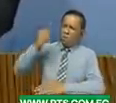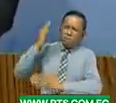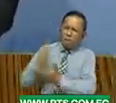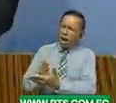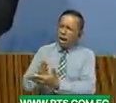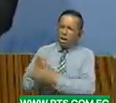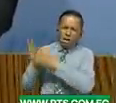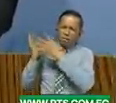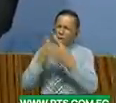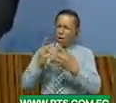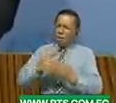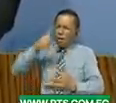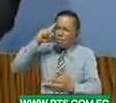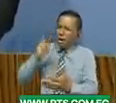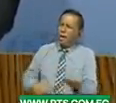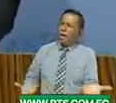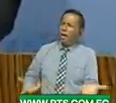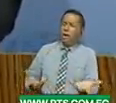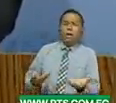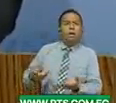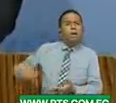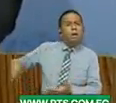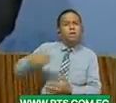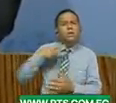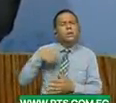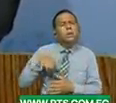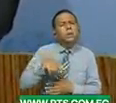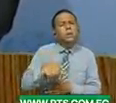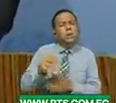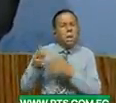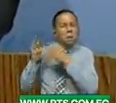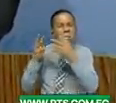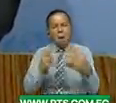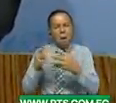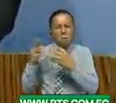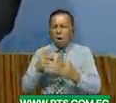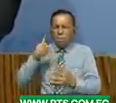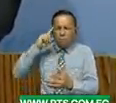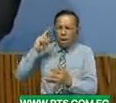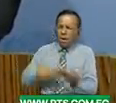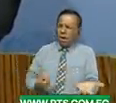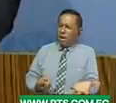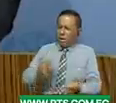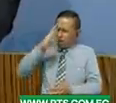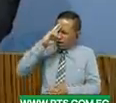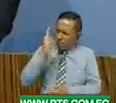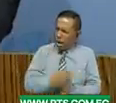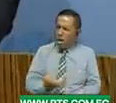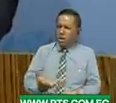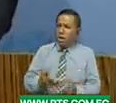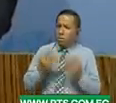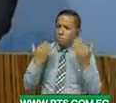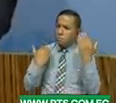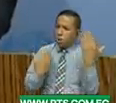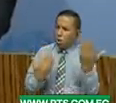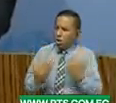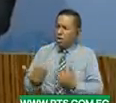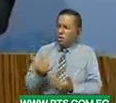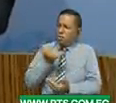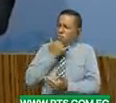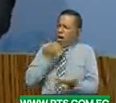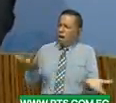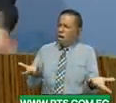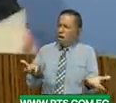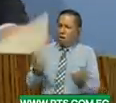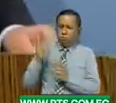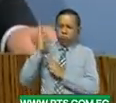mencionó. Continuar la guerra en Ucrania es moralmente inaceptable, políticamente indefendible y un sinsentido a nivel militar.